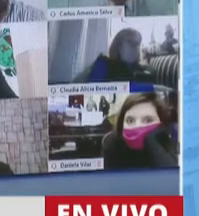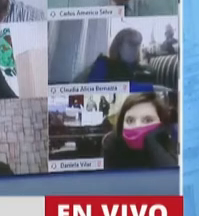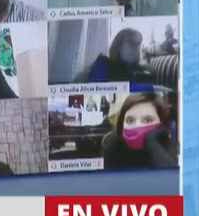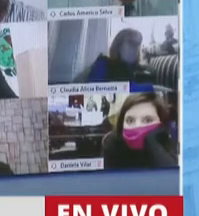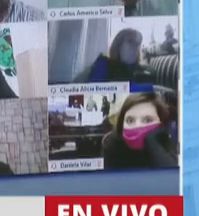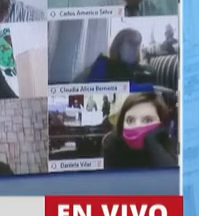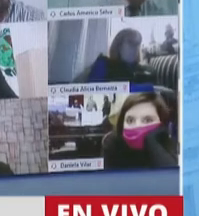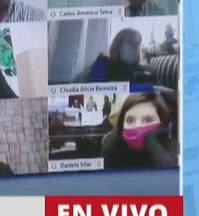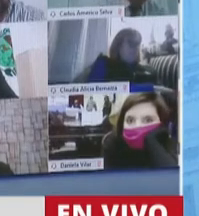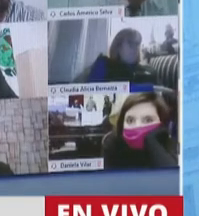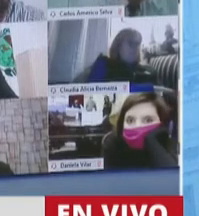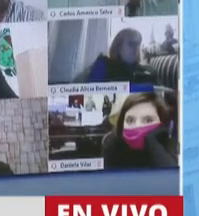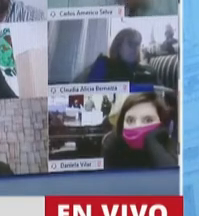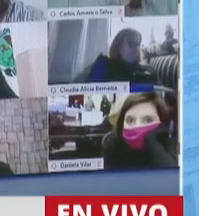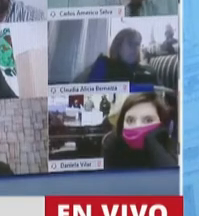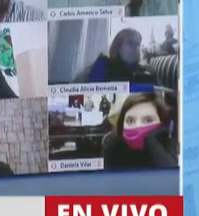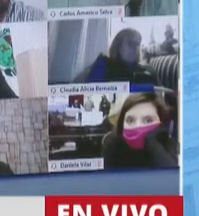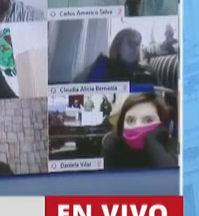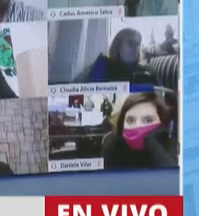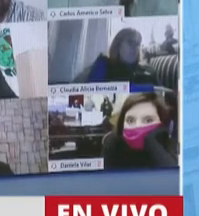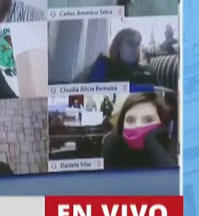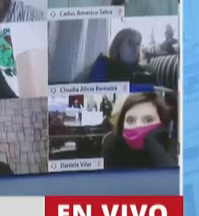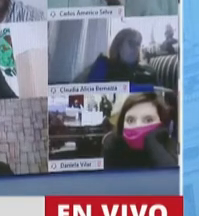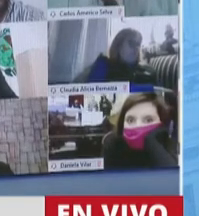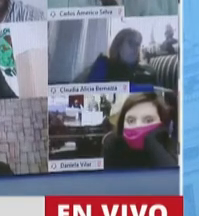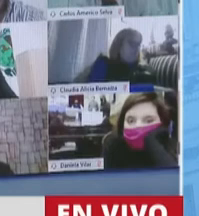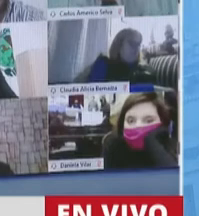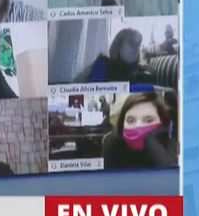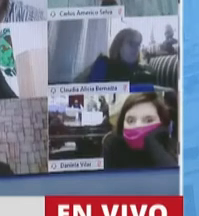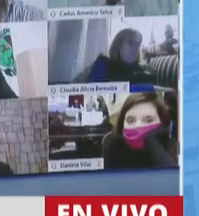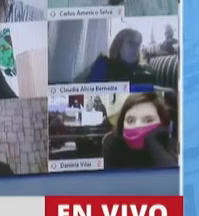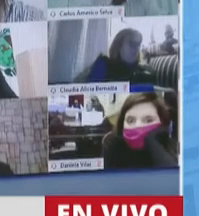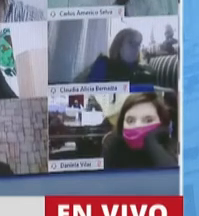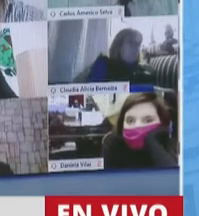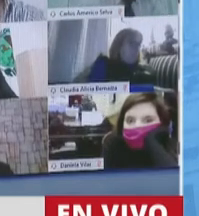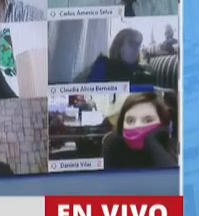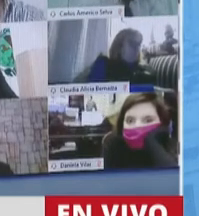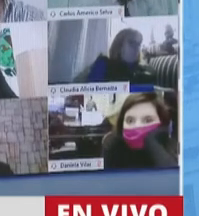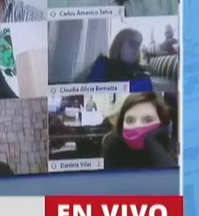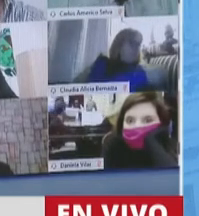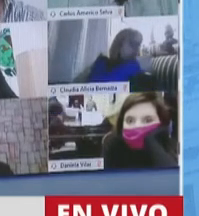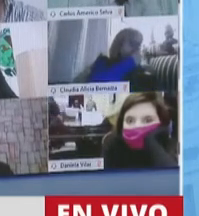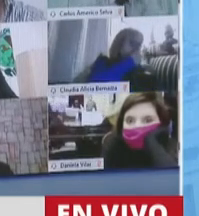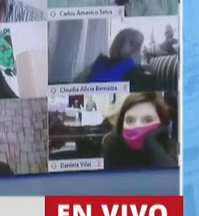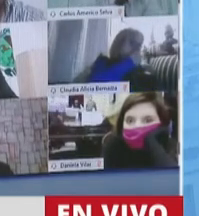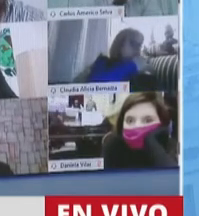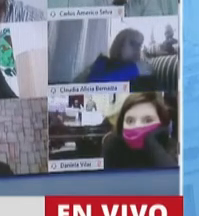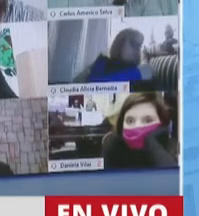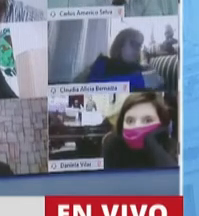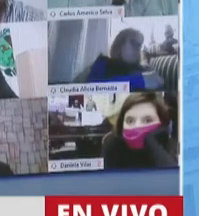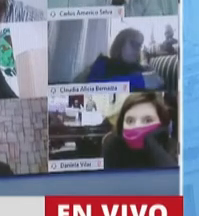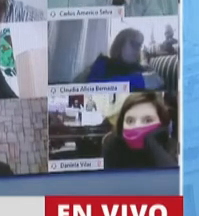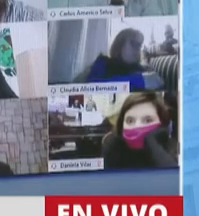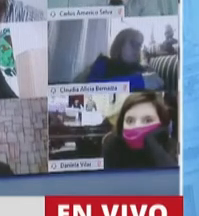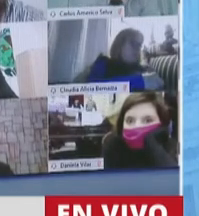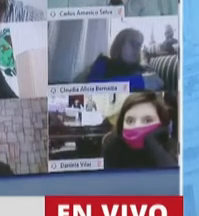lo hacen por cuenta propia y sin estar en relación de dependencia. Por esto celebro que sea abarcativo a todo el ramo de esta